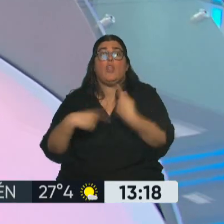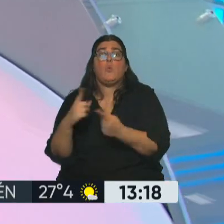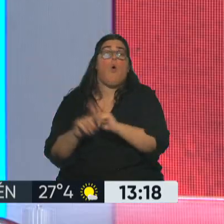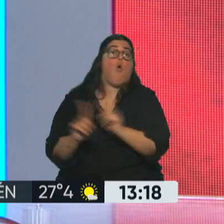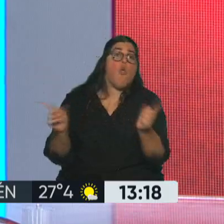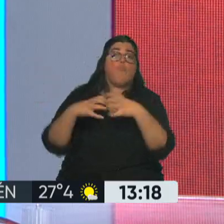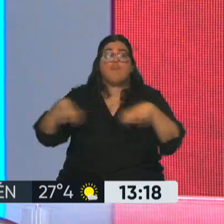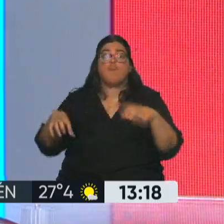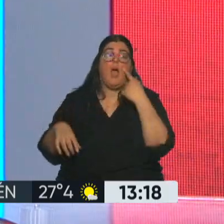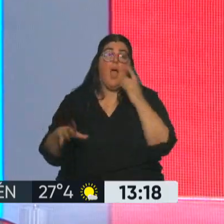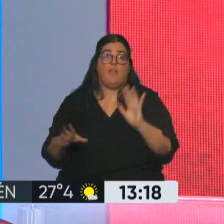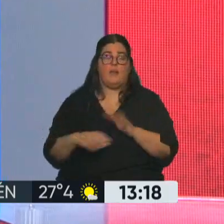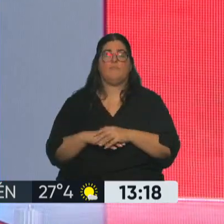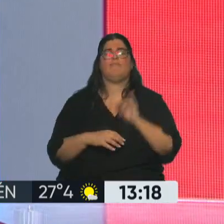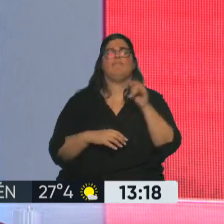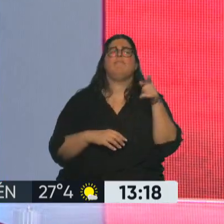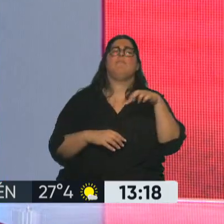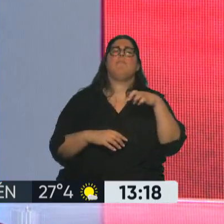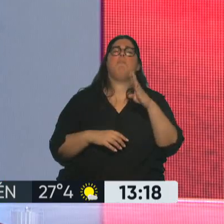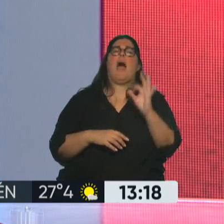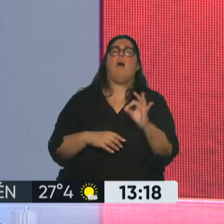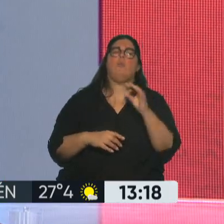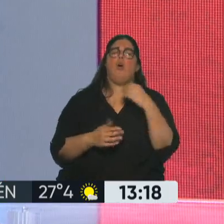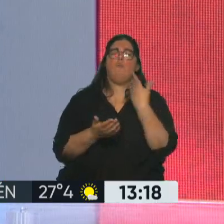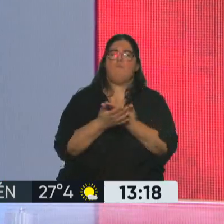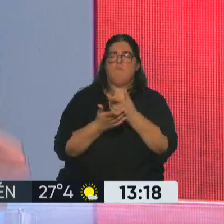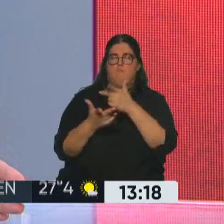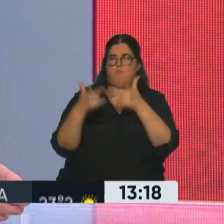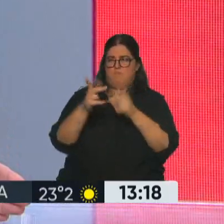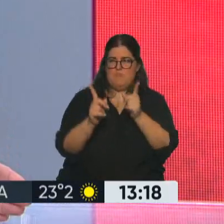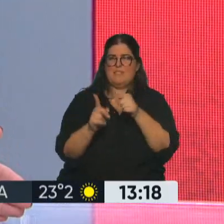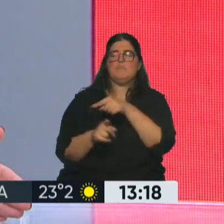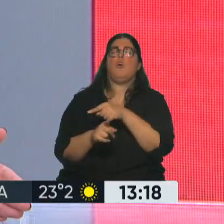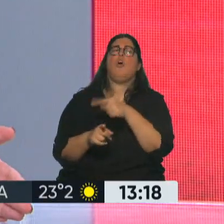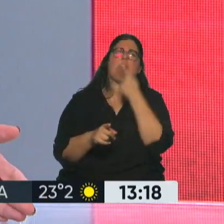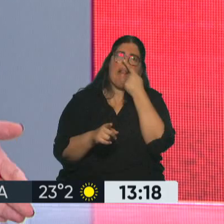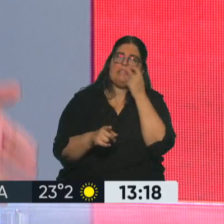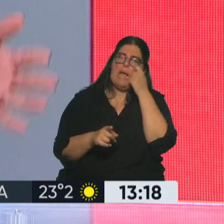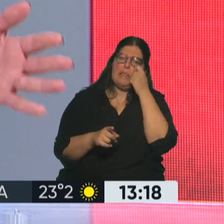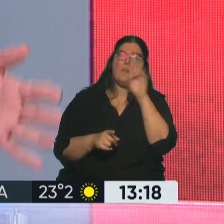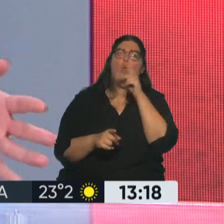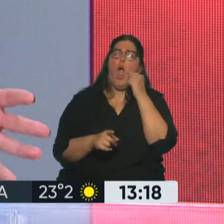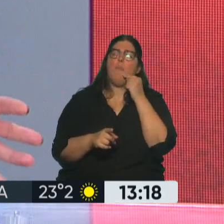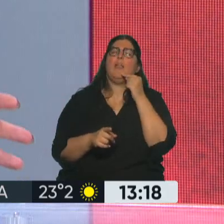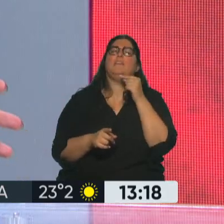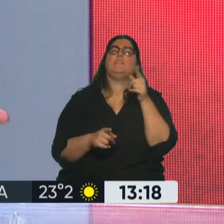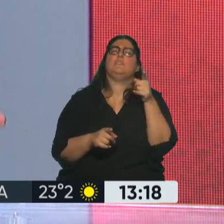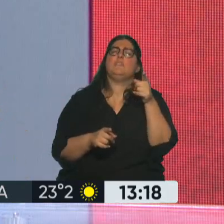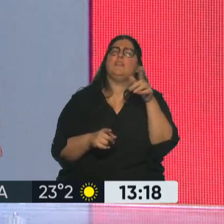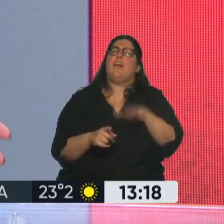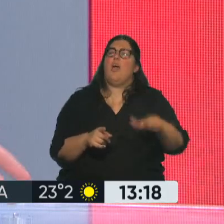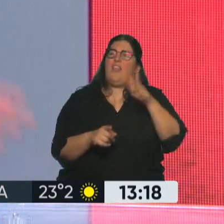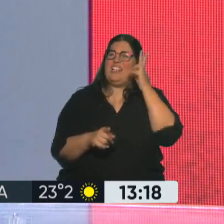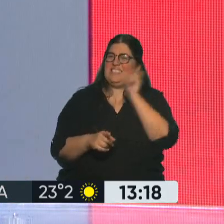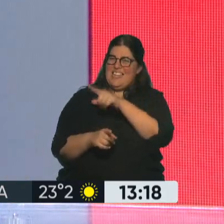parece interesante esto que planteó Pablo en un principio, de si rechazaron los chilenos y las chilenas la Constitución